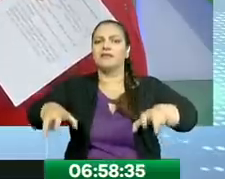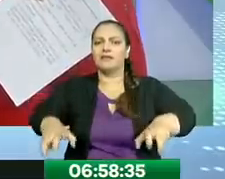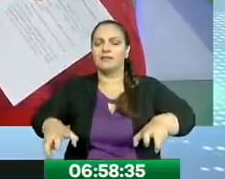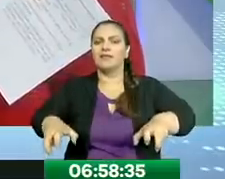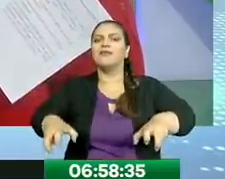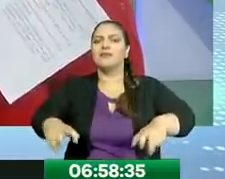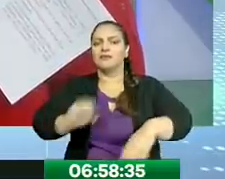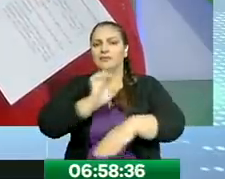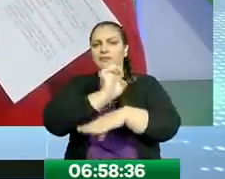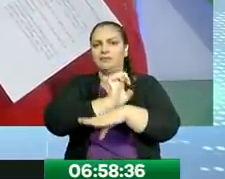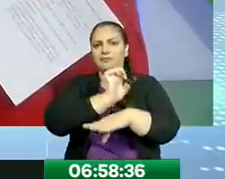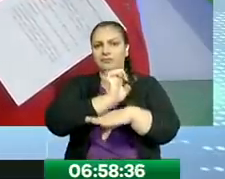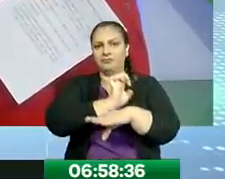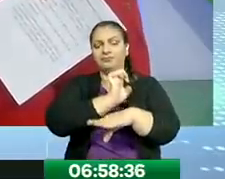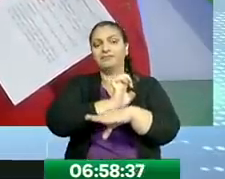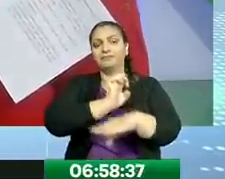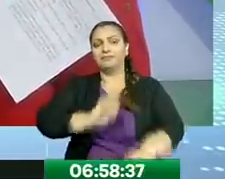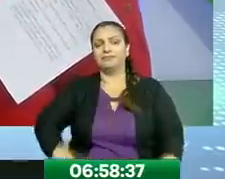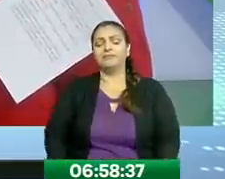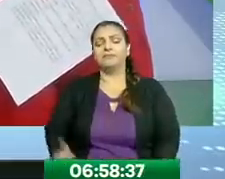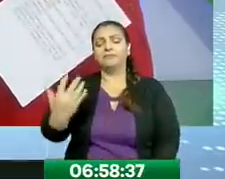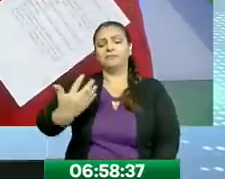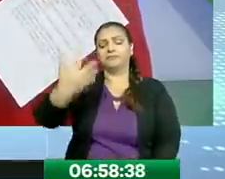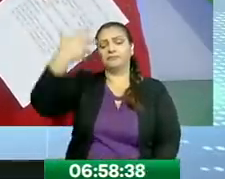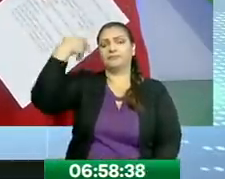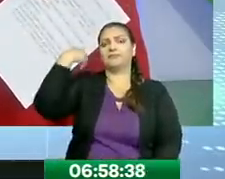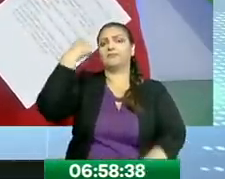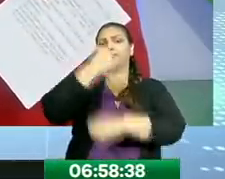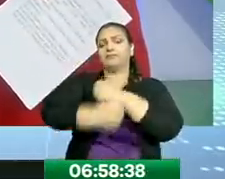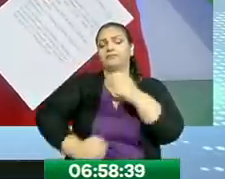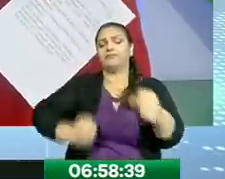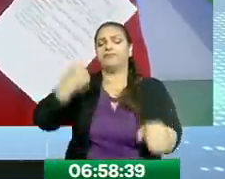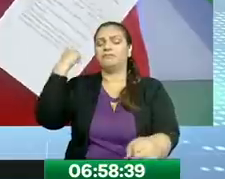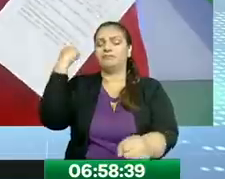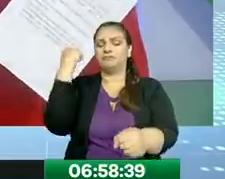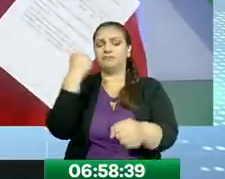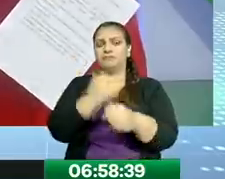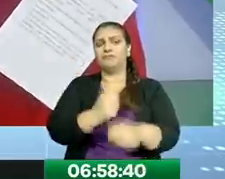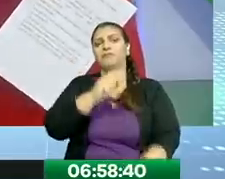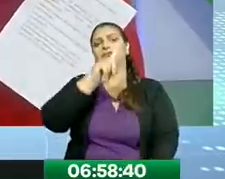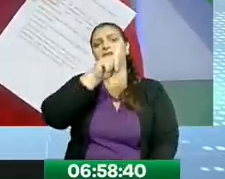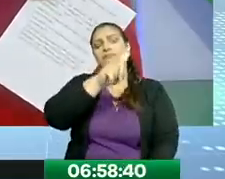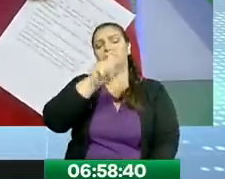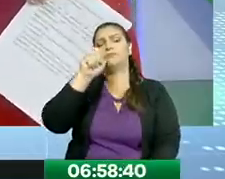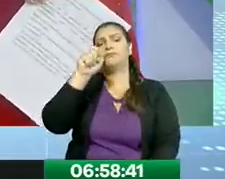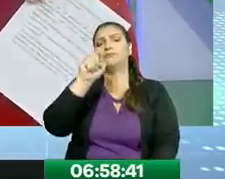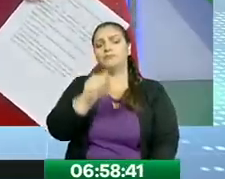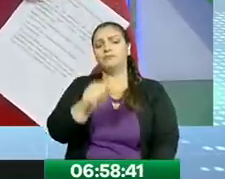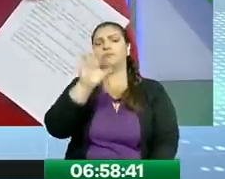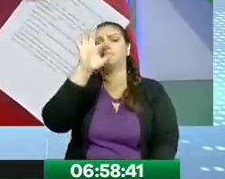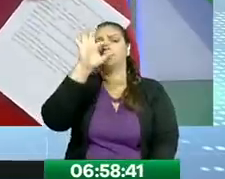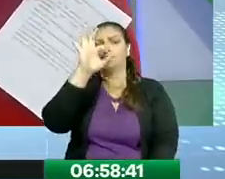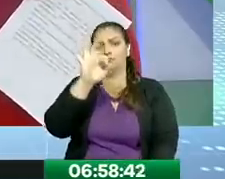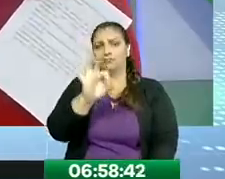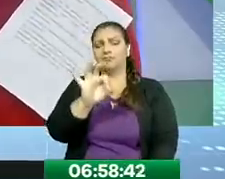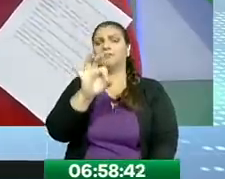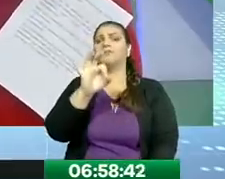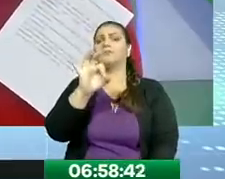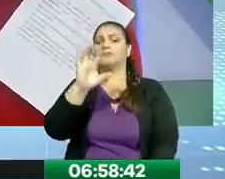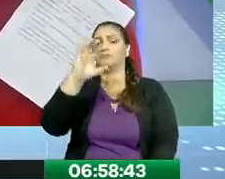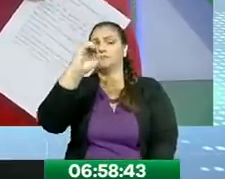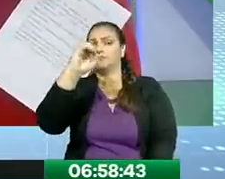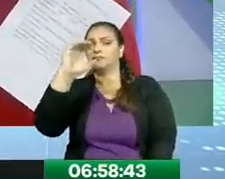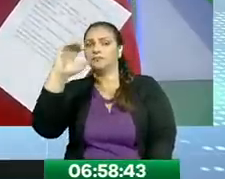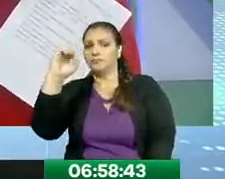este símbolo patrio fue adoptado oficialmente por el congreso el 31 de octubre de 1900